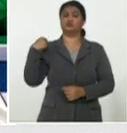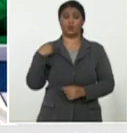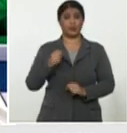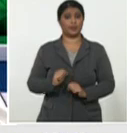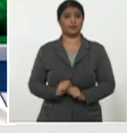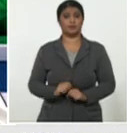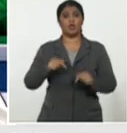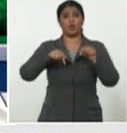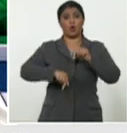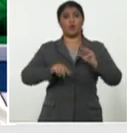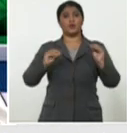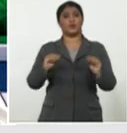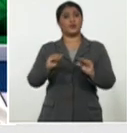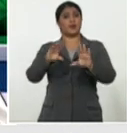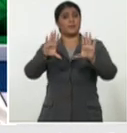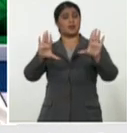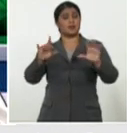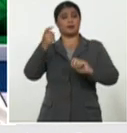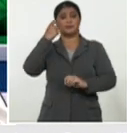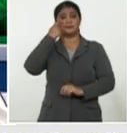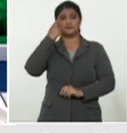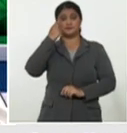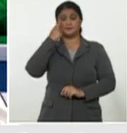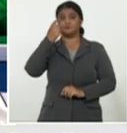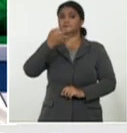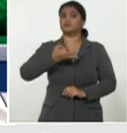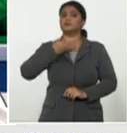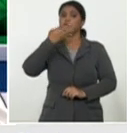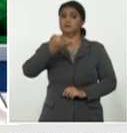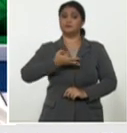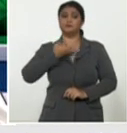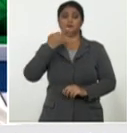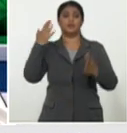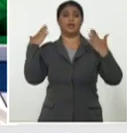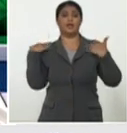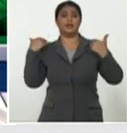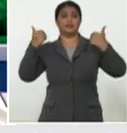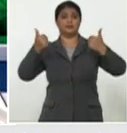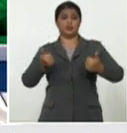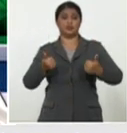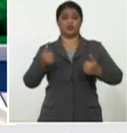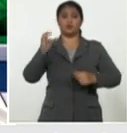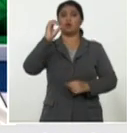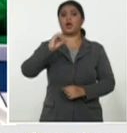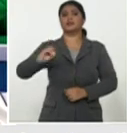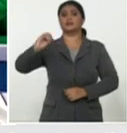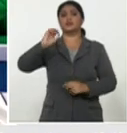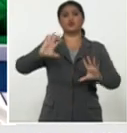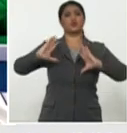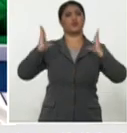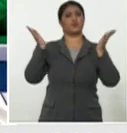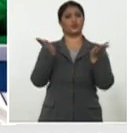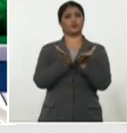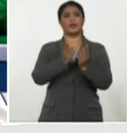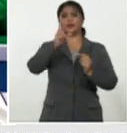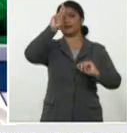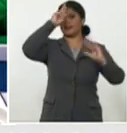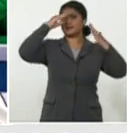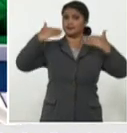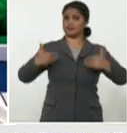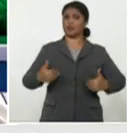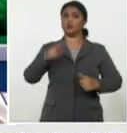transmitían unas declaraciones del director general de la Organización Mundial de Salud, el doctor Tedros, donde